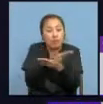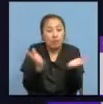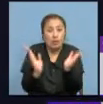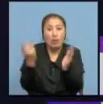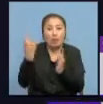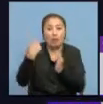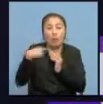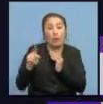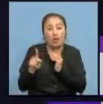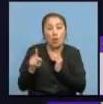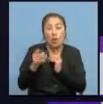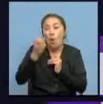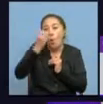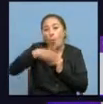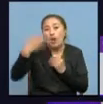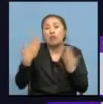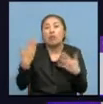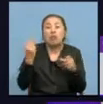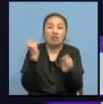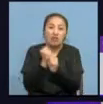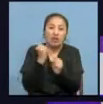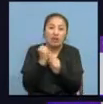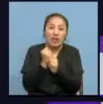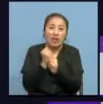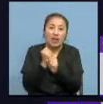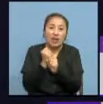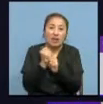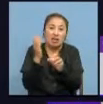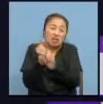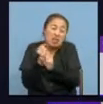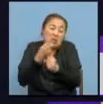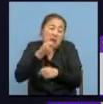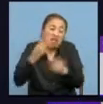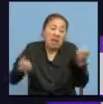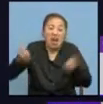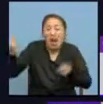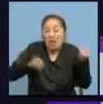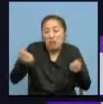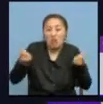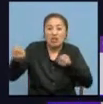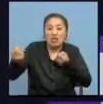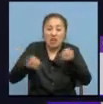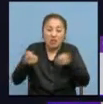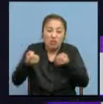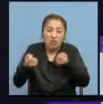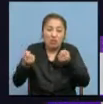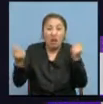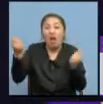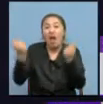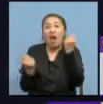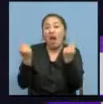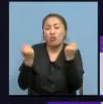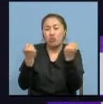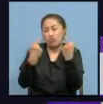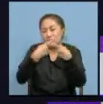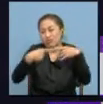vez cualquiera puede trabajar de transporte público, entonces hay camionetas, camiones, entonces la gente se moviliza